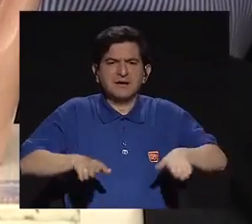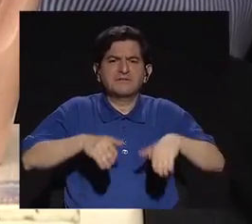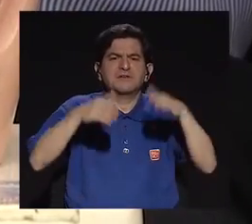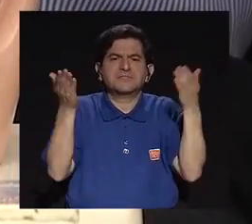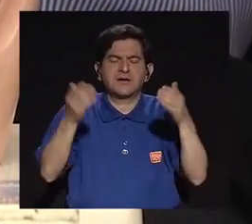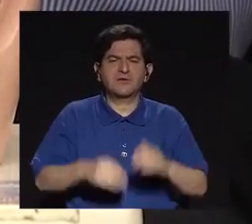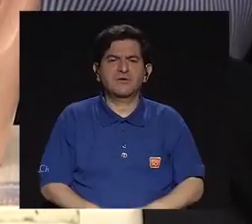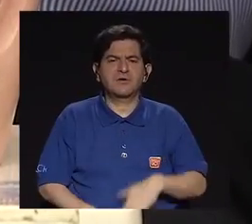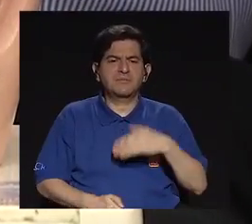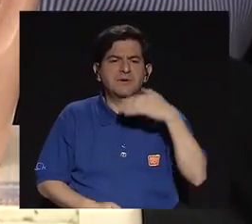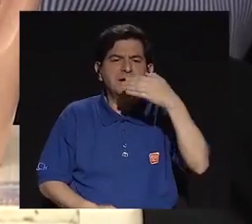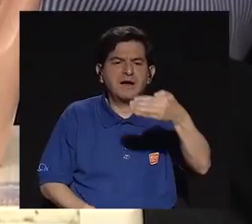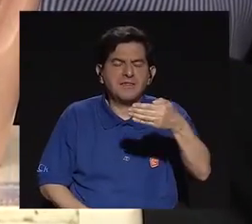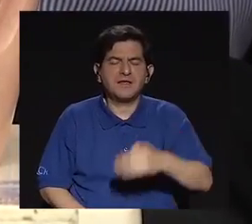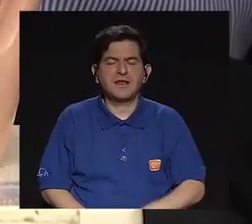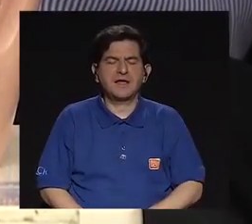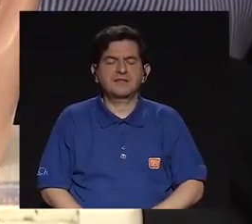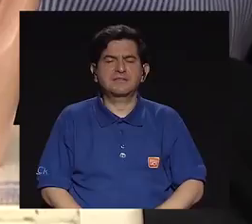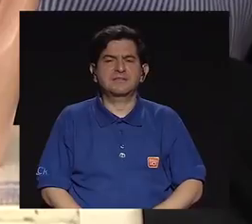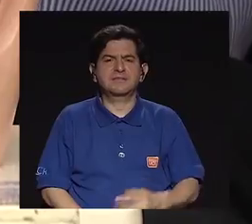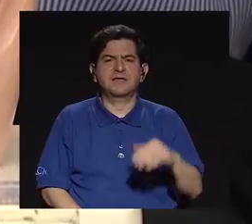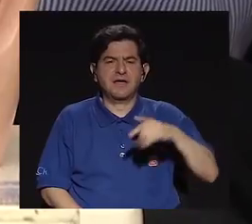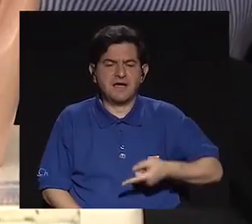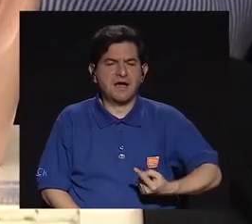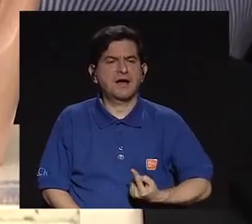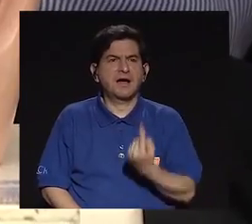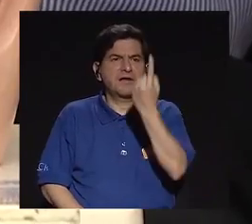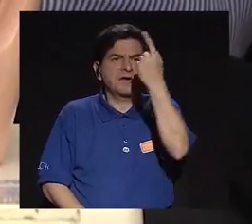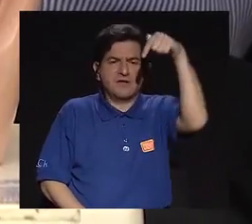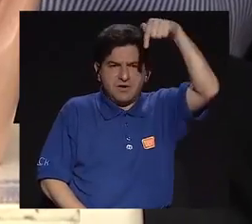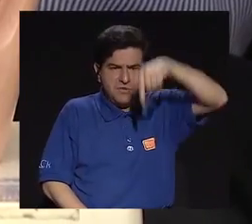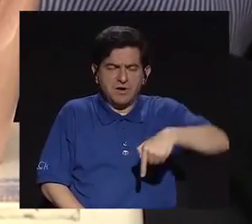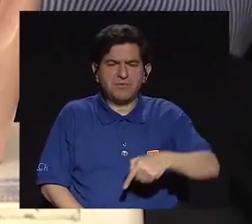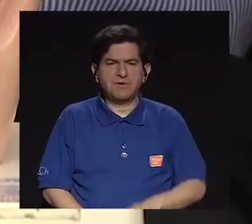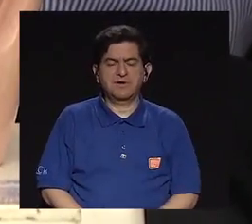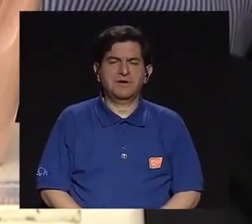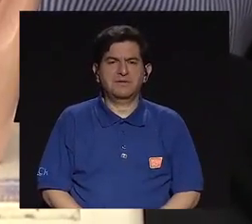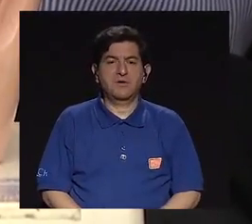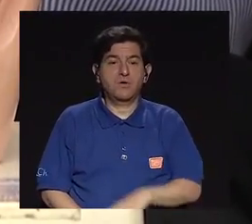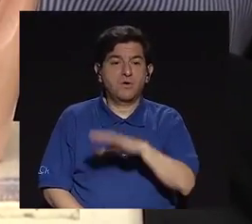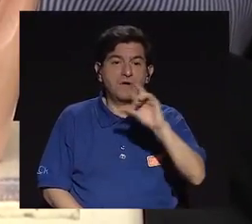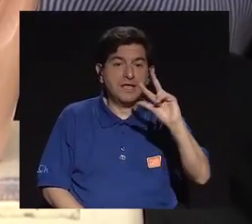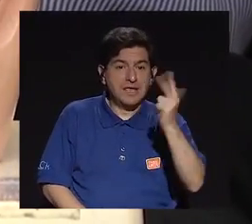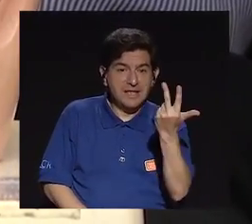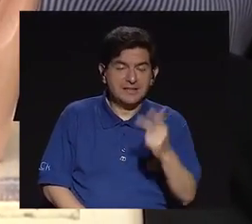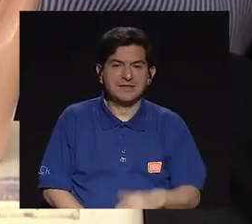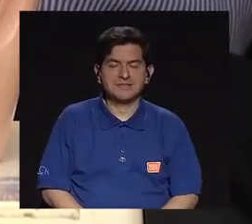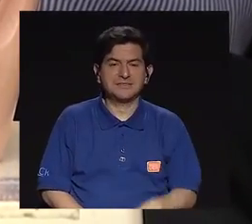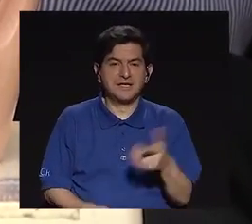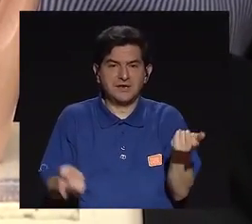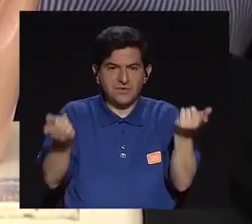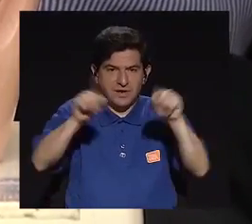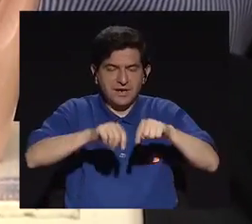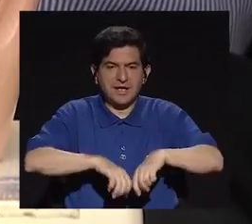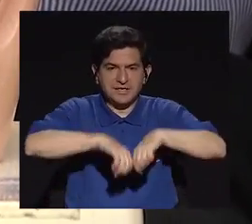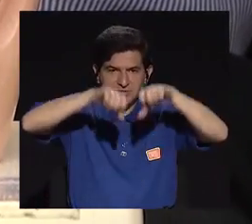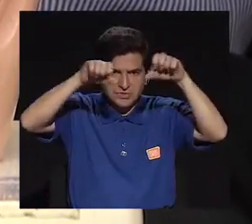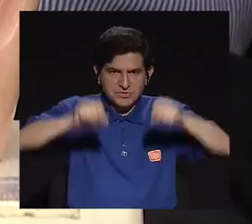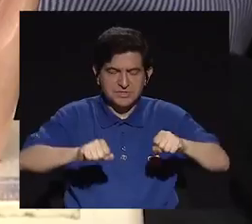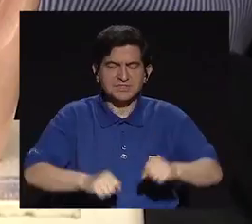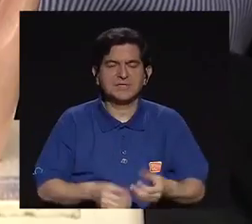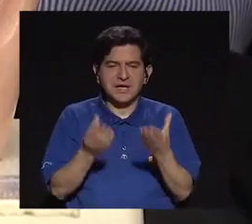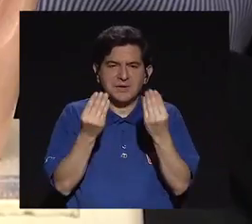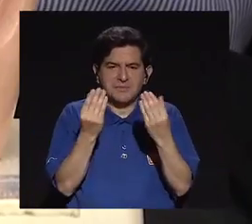si vamos adelante o vamos hacia arriba, abajo, adelante, atrás. Y el tercer órgano que tiene que estar funcionando bien es la propiocepción, el sistema